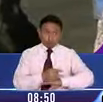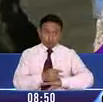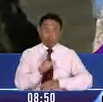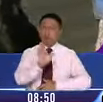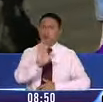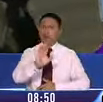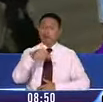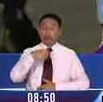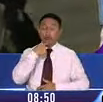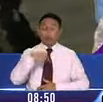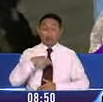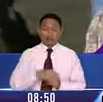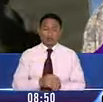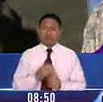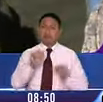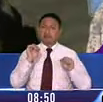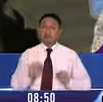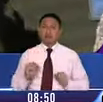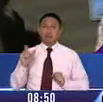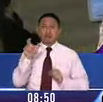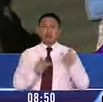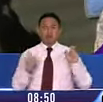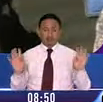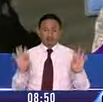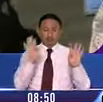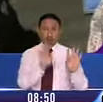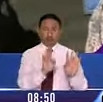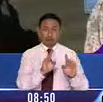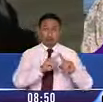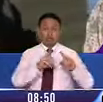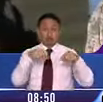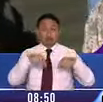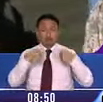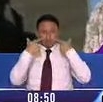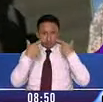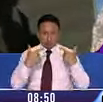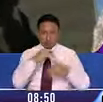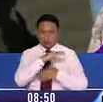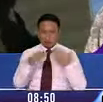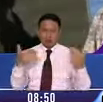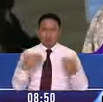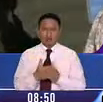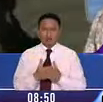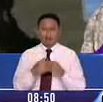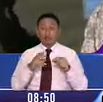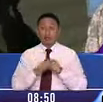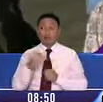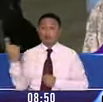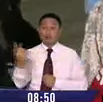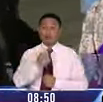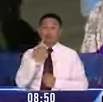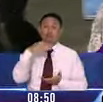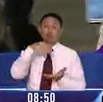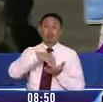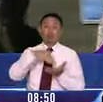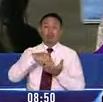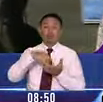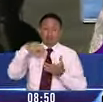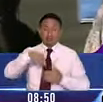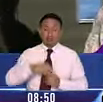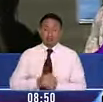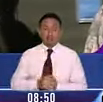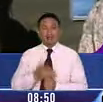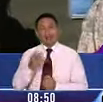virtualidad. Como les menciono, estamos 100% en presencialidad. Sin embargo, sí, estamos monitoreando sobre todo las inmediaciones del centro histórico, donde suelen